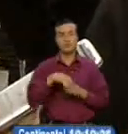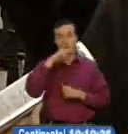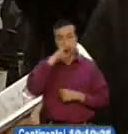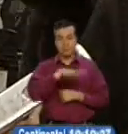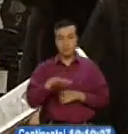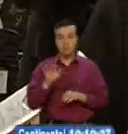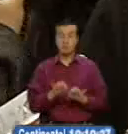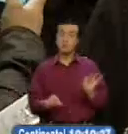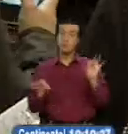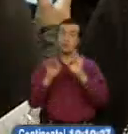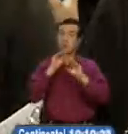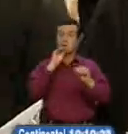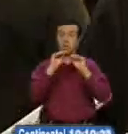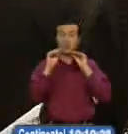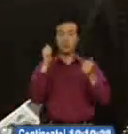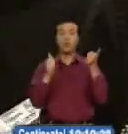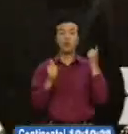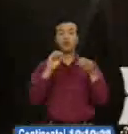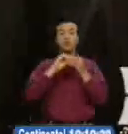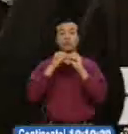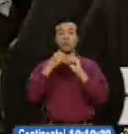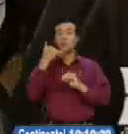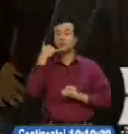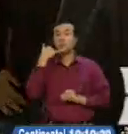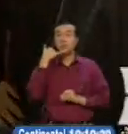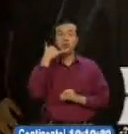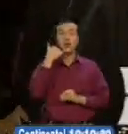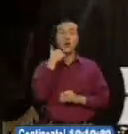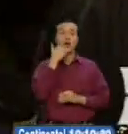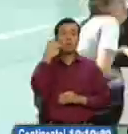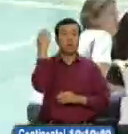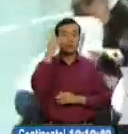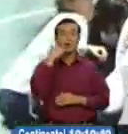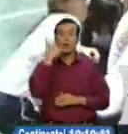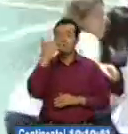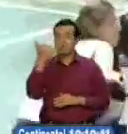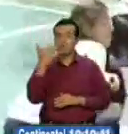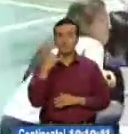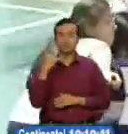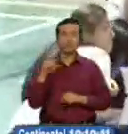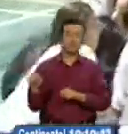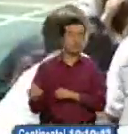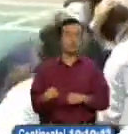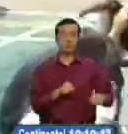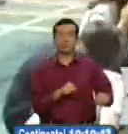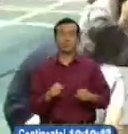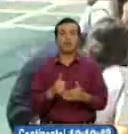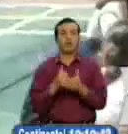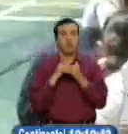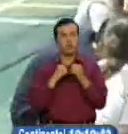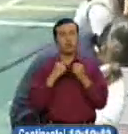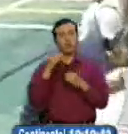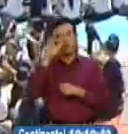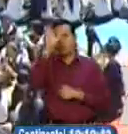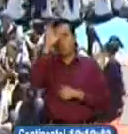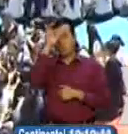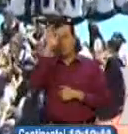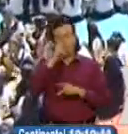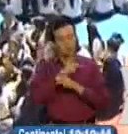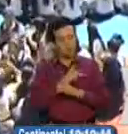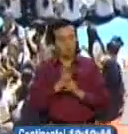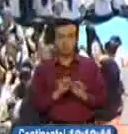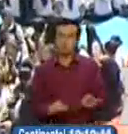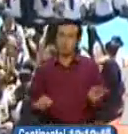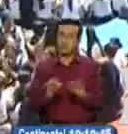menores siempre indicarles cuál es el número de contacto ante una emergencia. Los simulacros ayudan a fortalecer una cultura de prevención y